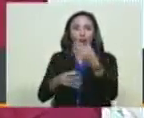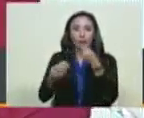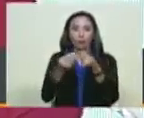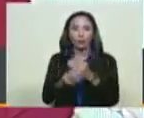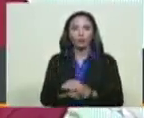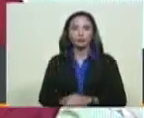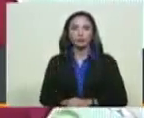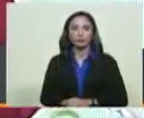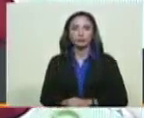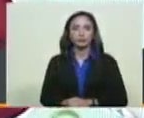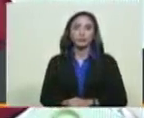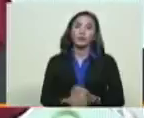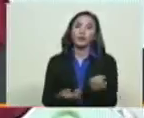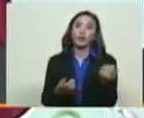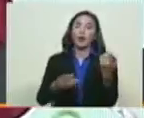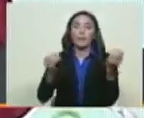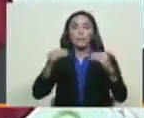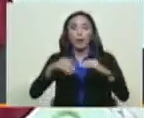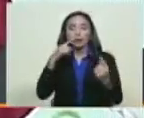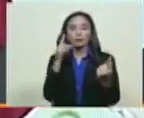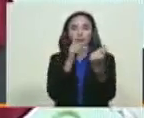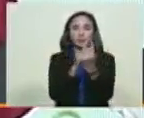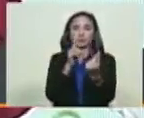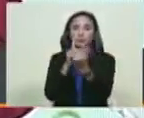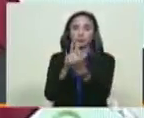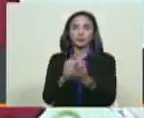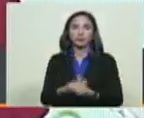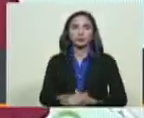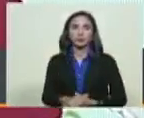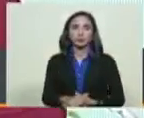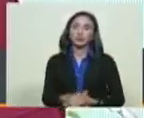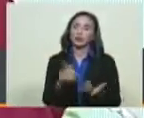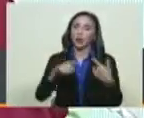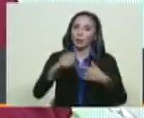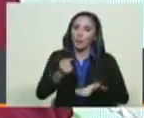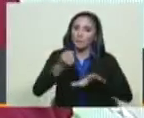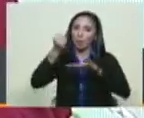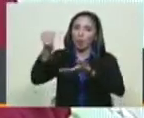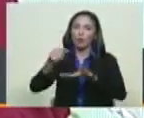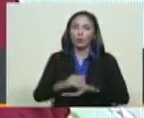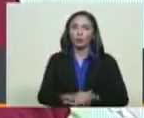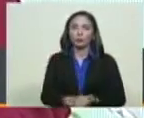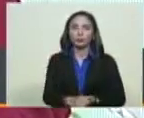pero además atendemos con directamente el bono